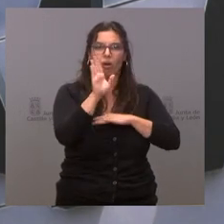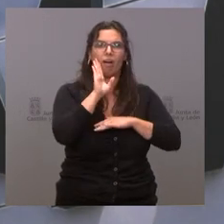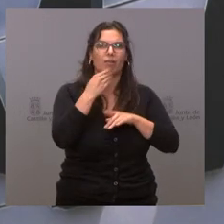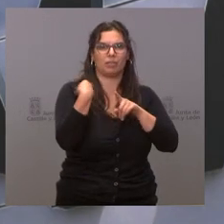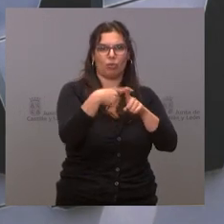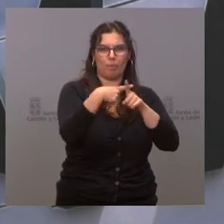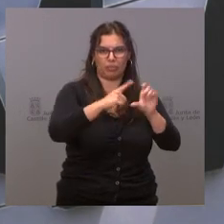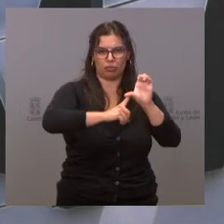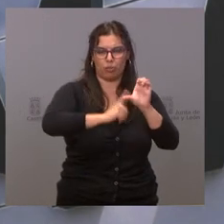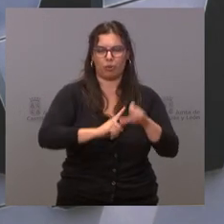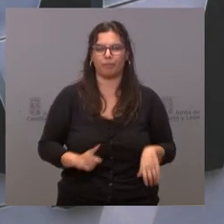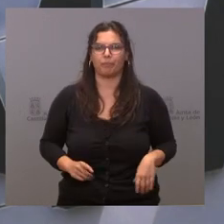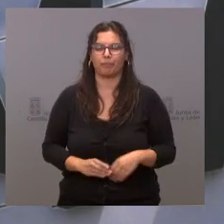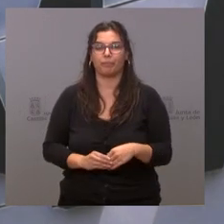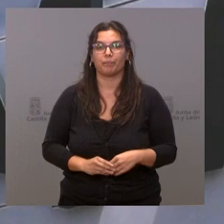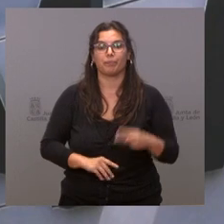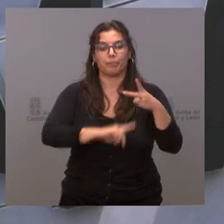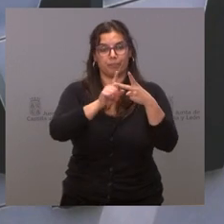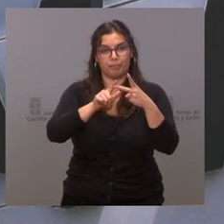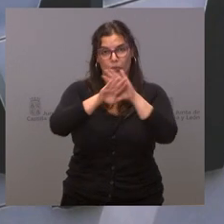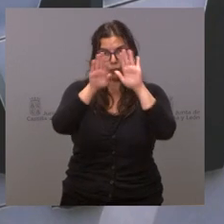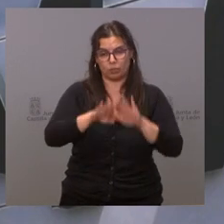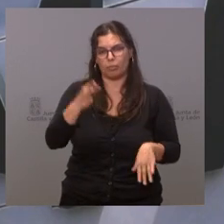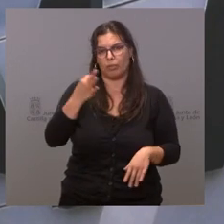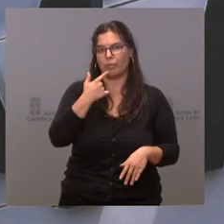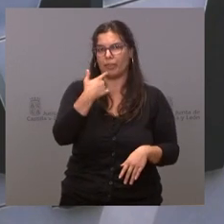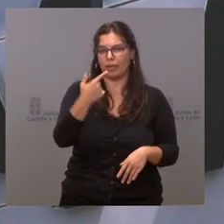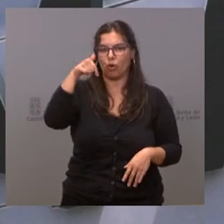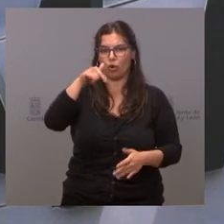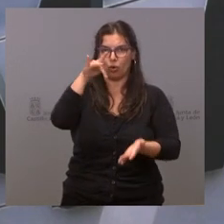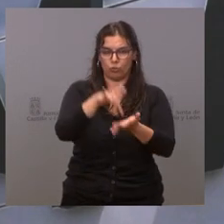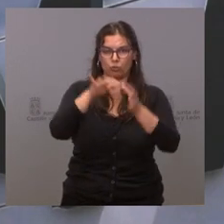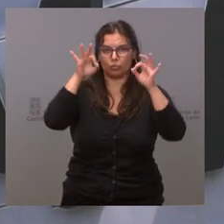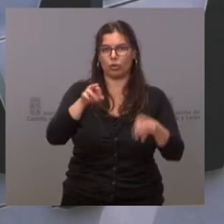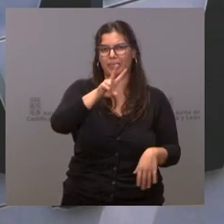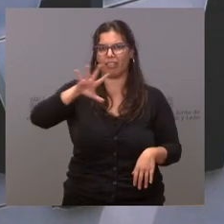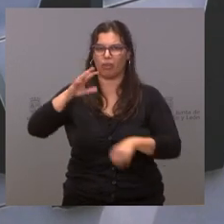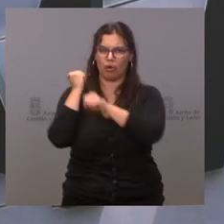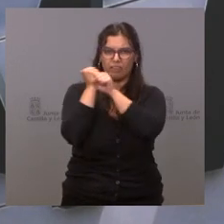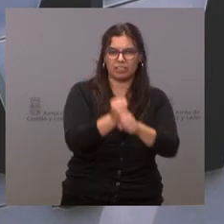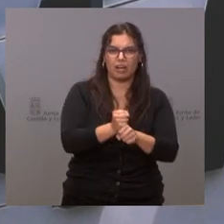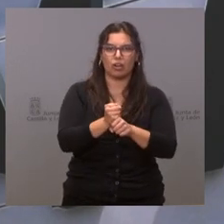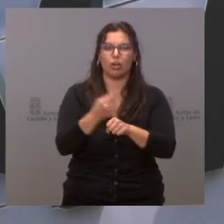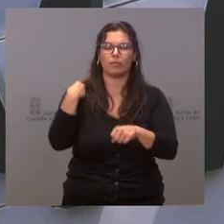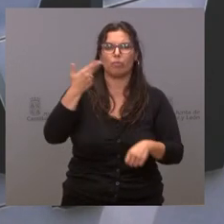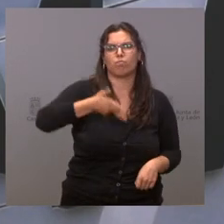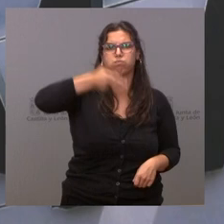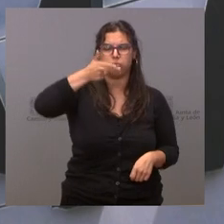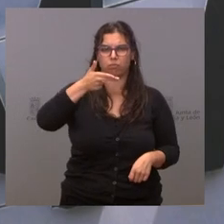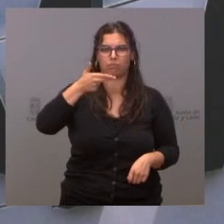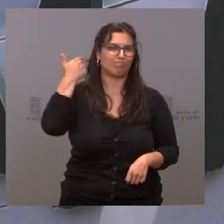extremadura y no puedo concluir mencionar que hoy se cumplen 25 años de la muerte de miguel ángel blanco